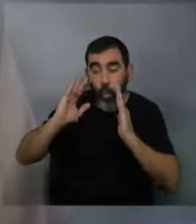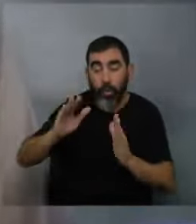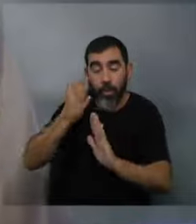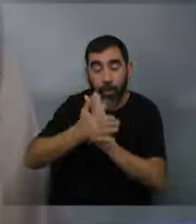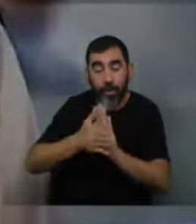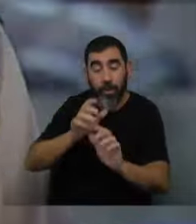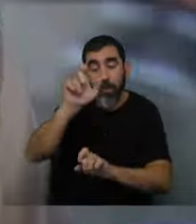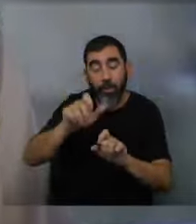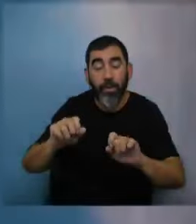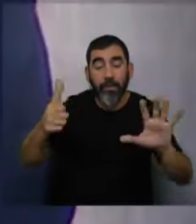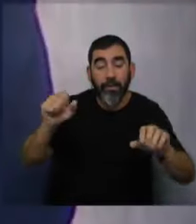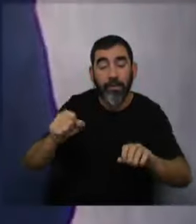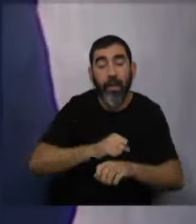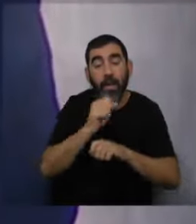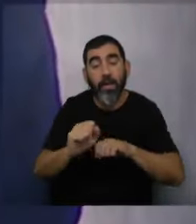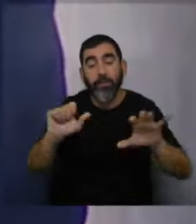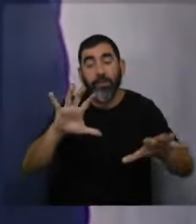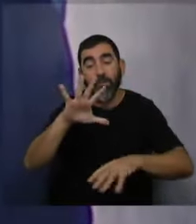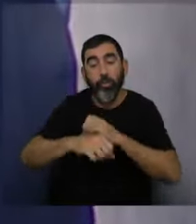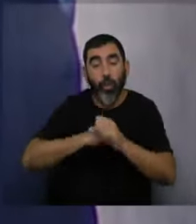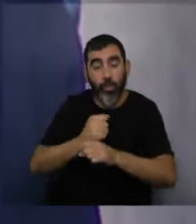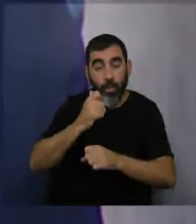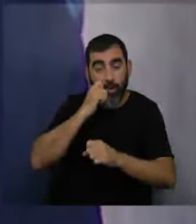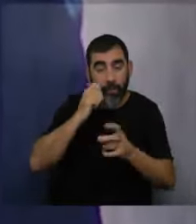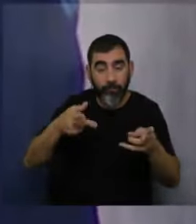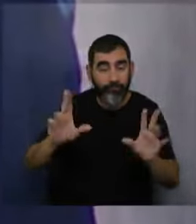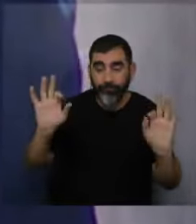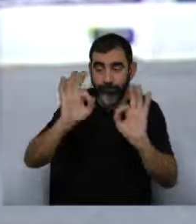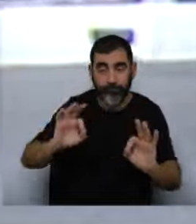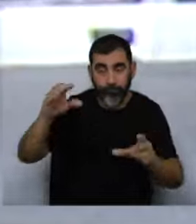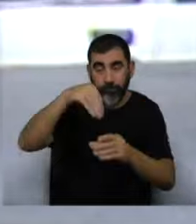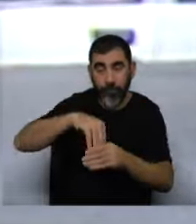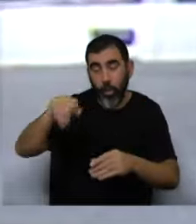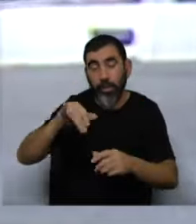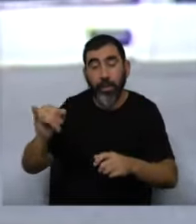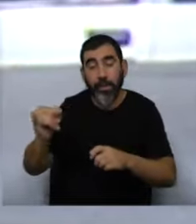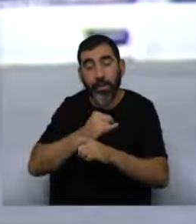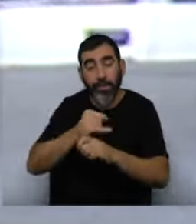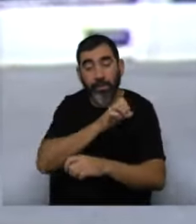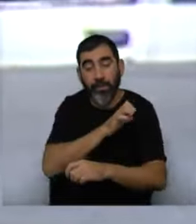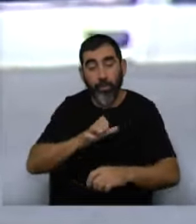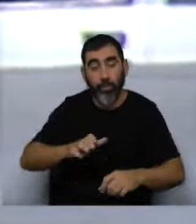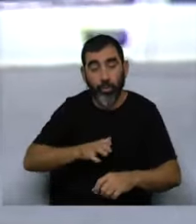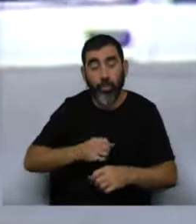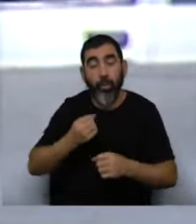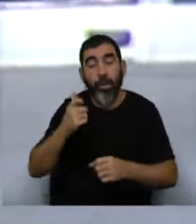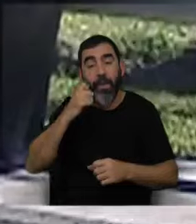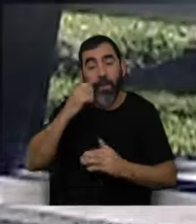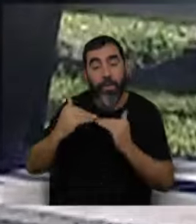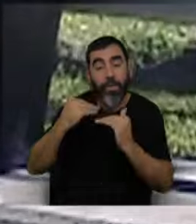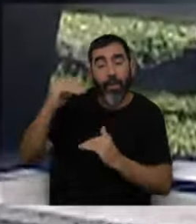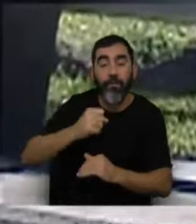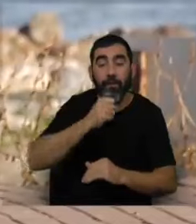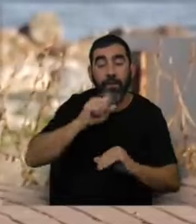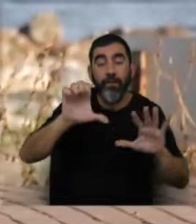país para personas de entre 60 y 65 años franja que no está contemplada en ninguna otra institución del Estado Ya que toman como edad inicio de la